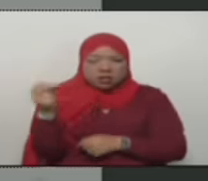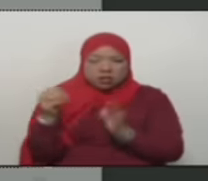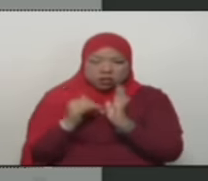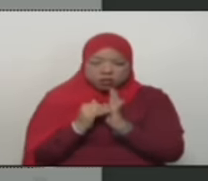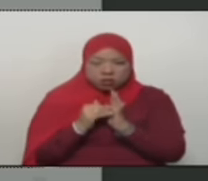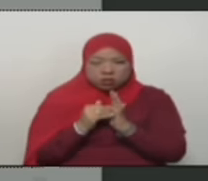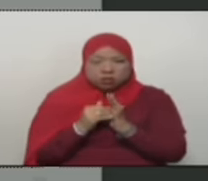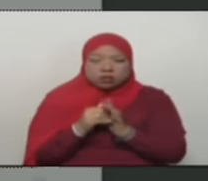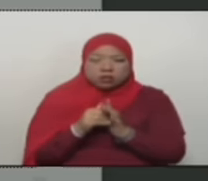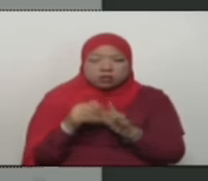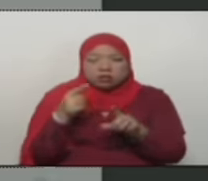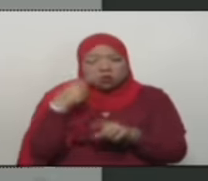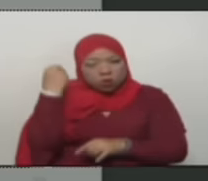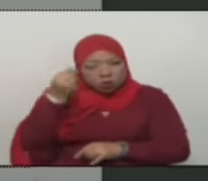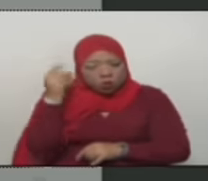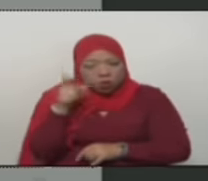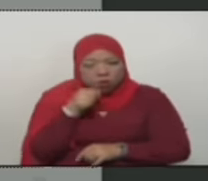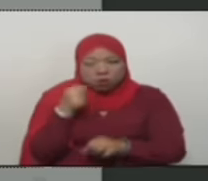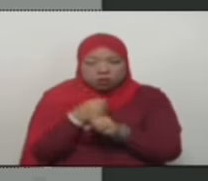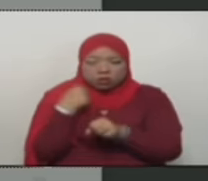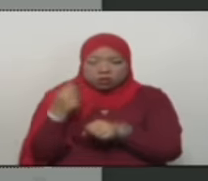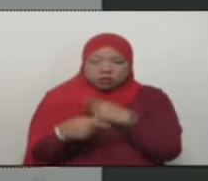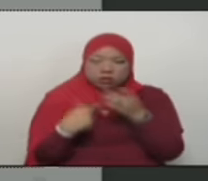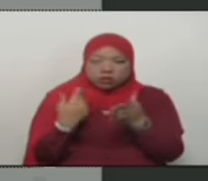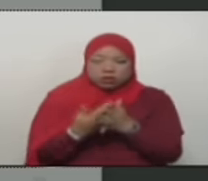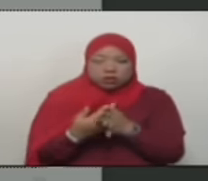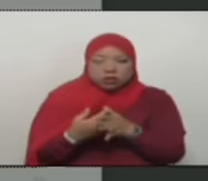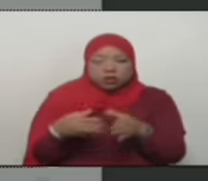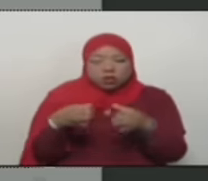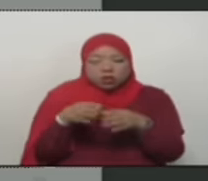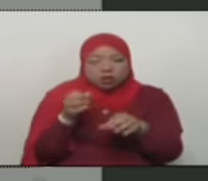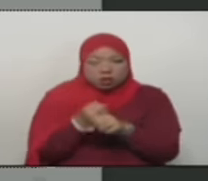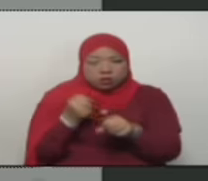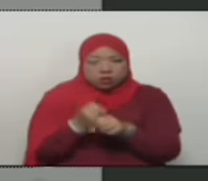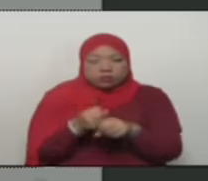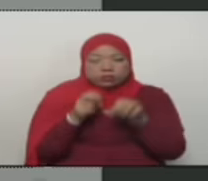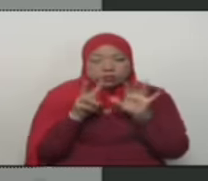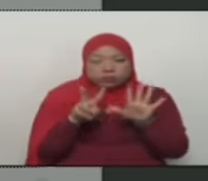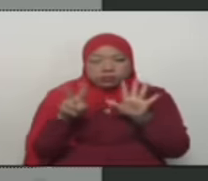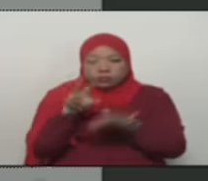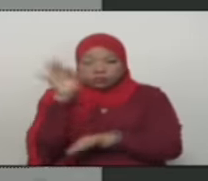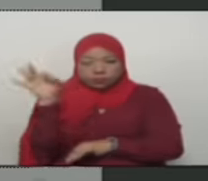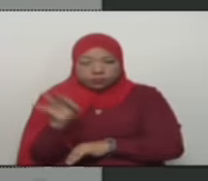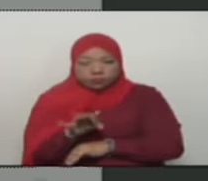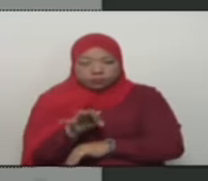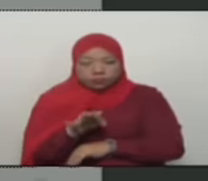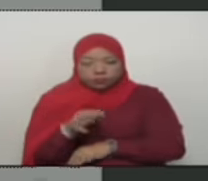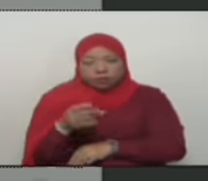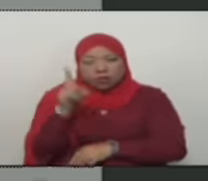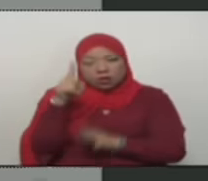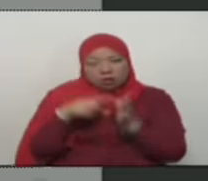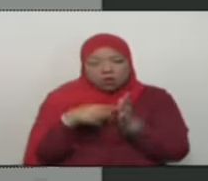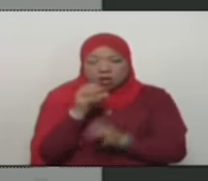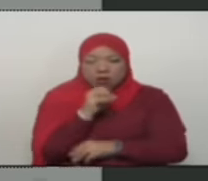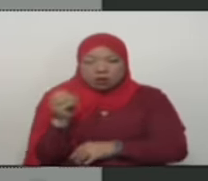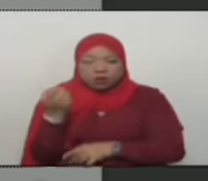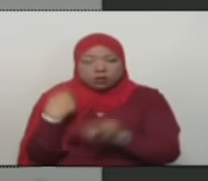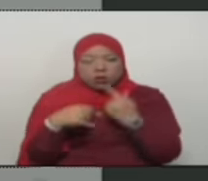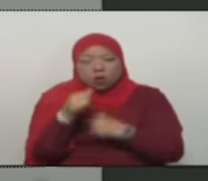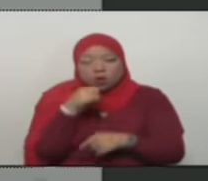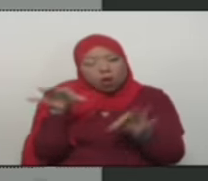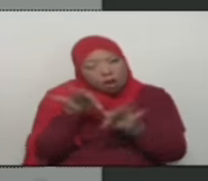30.026 mesas. Si ellos no utilizan 1.500 mesas, sino que utilizan 66% de las mesas, cerca de 1.000 mesas, no